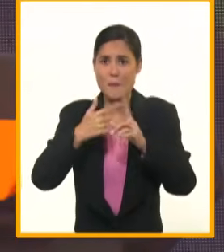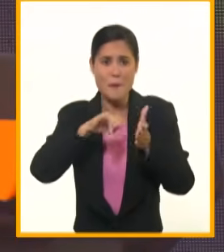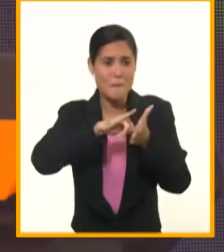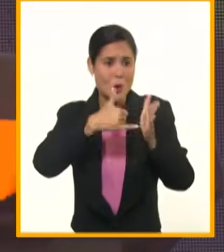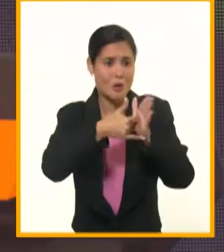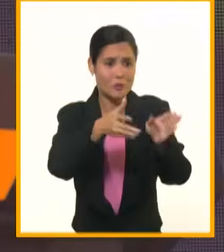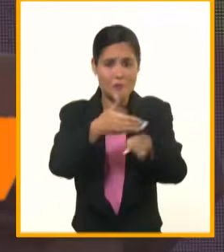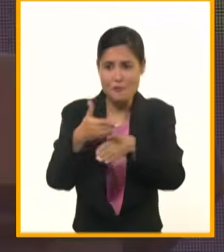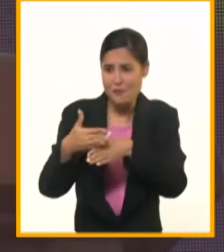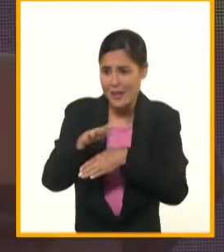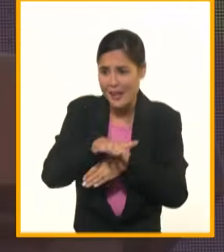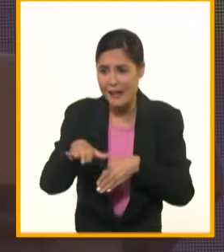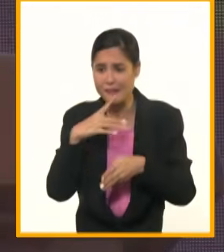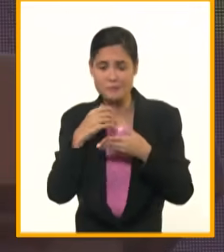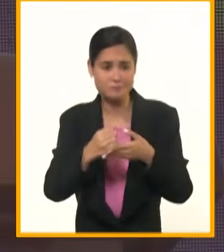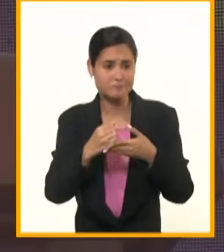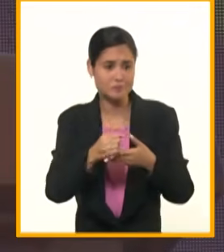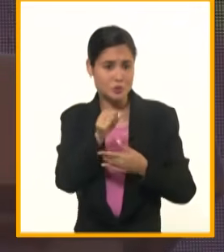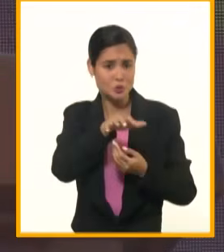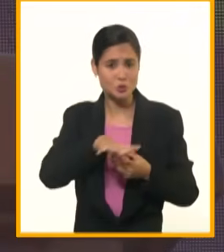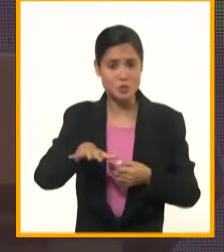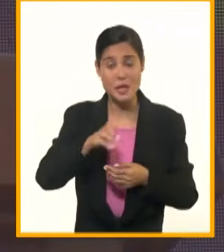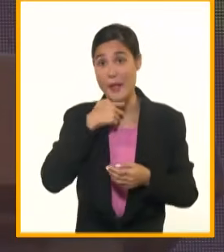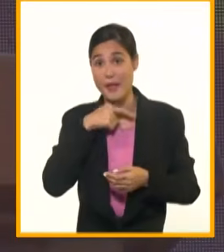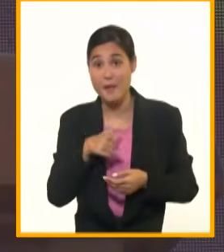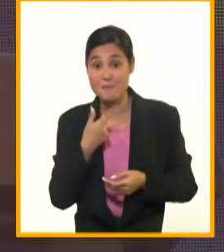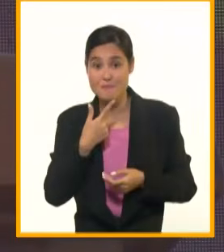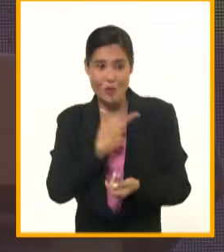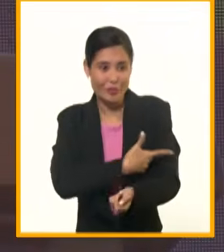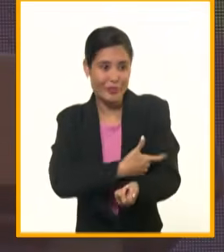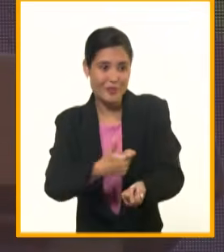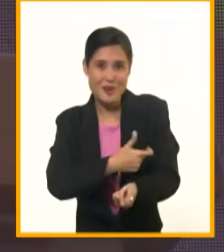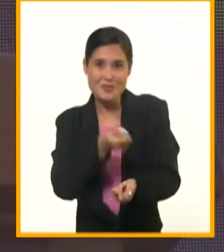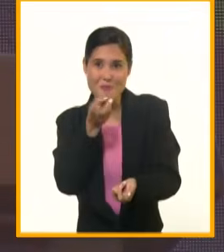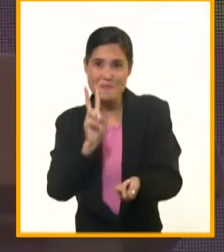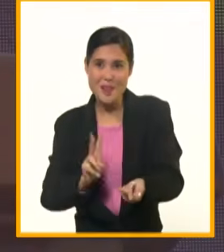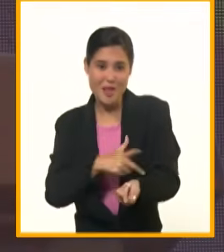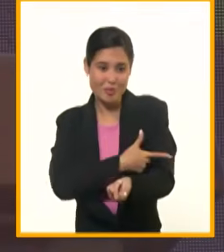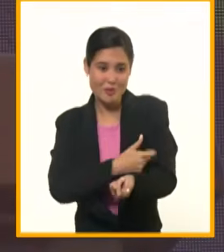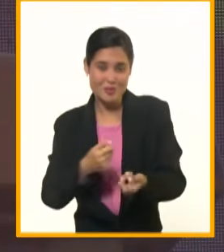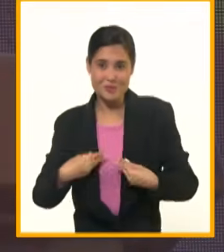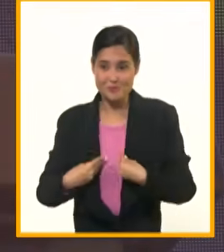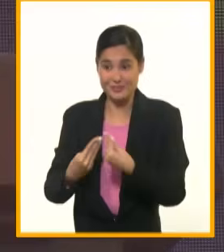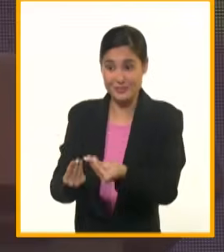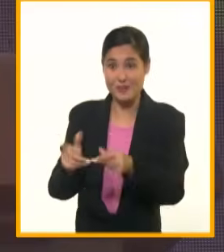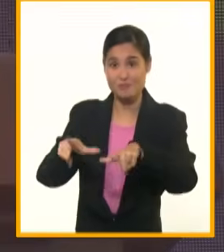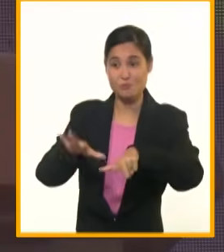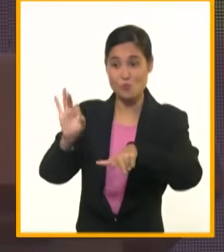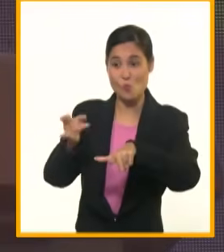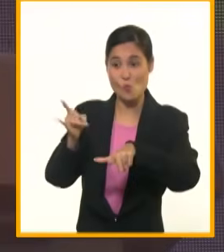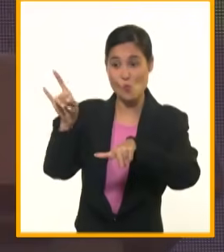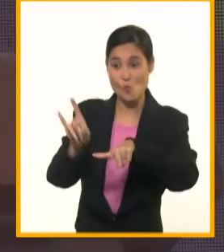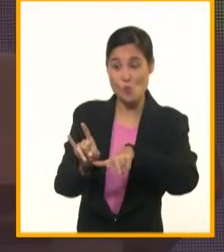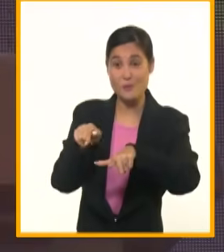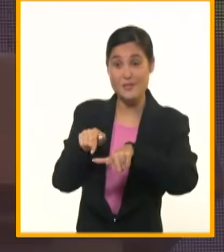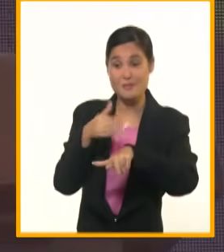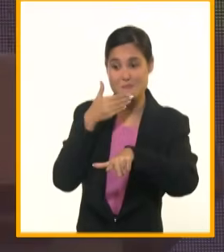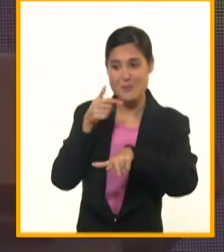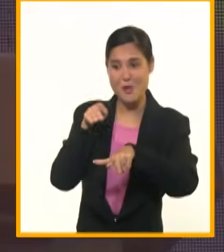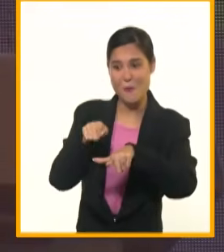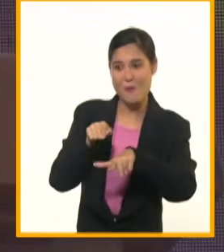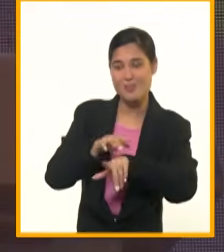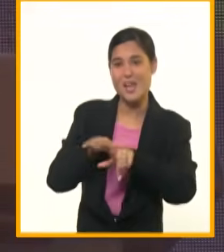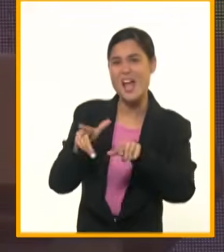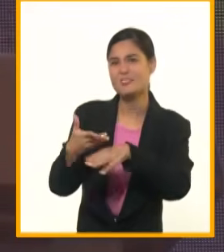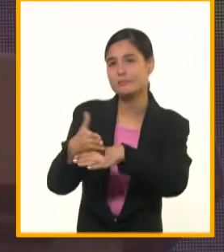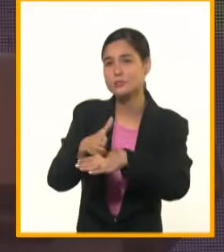social, como este parque fotovoltaico, del que hoy colocamos la primera piedra, fruto de la cooperación y